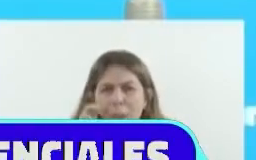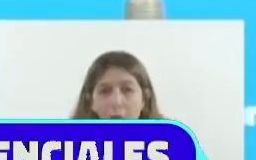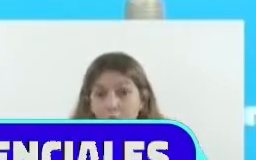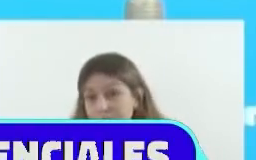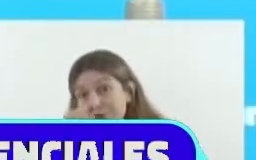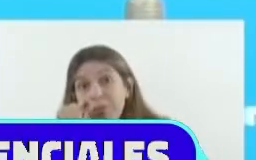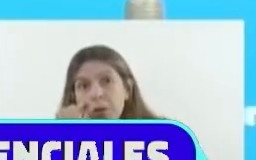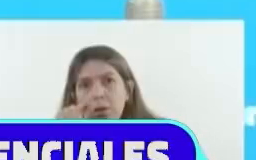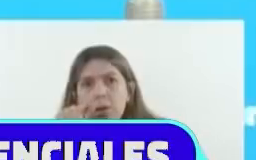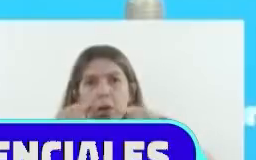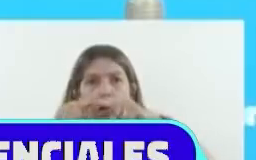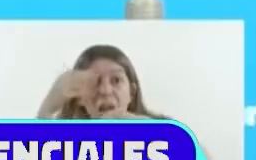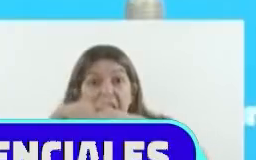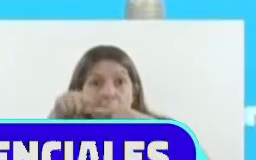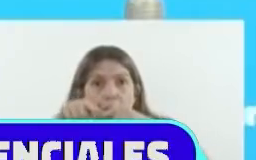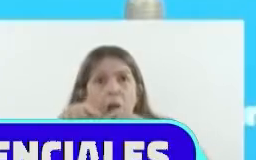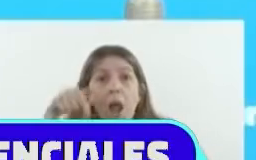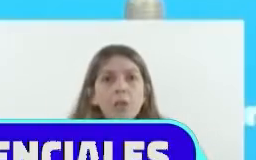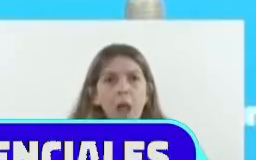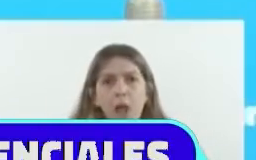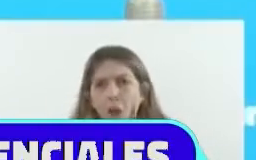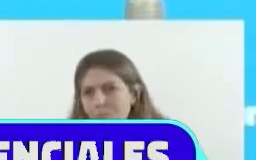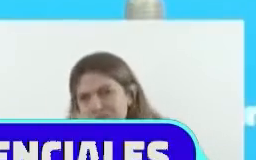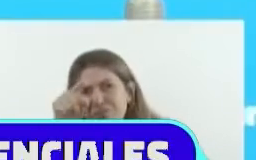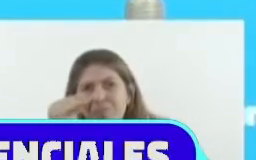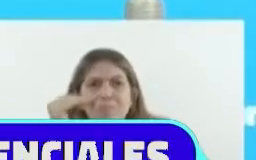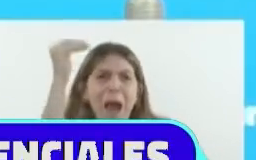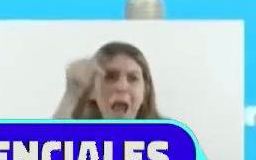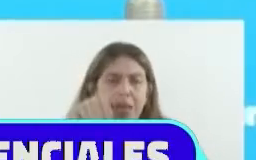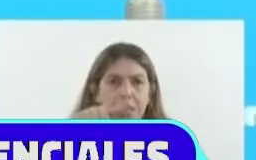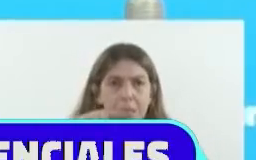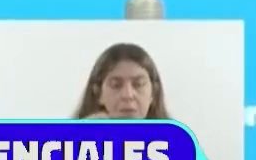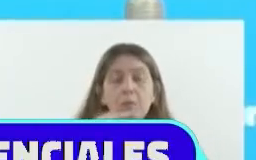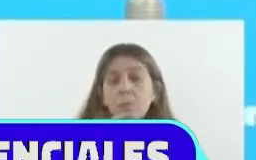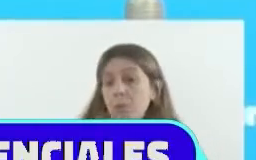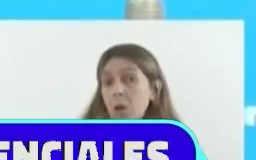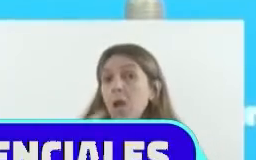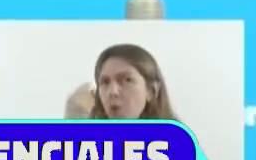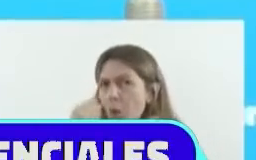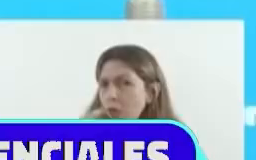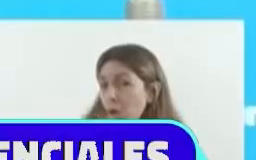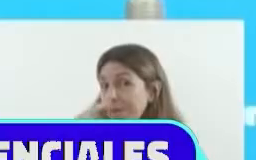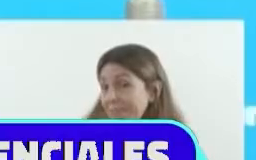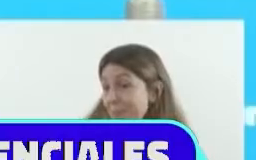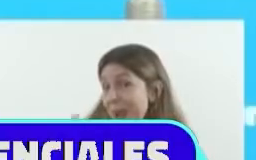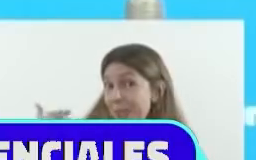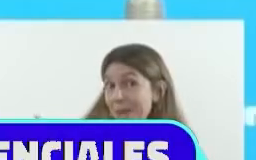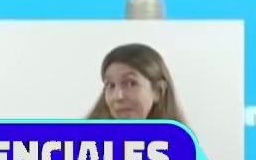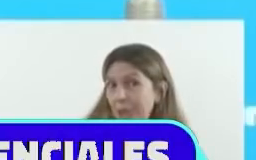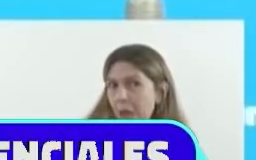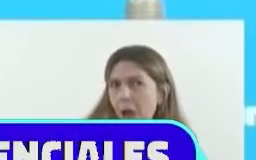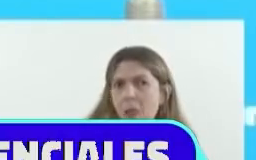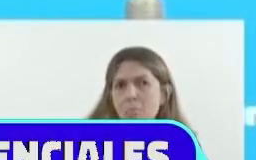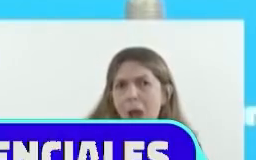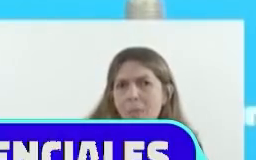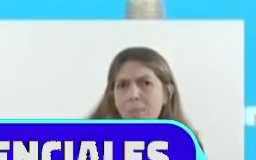Y también le he manifestado mi preocupación porque en la última semana han vuelto a